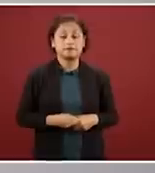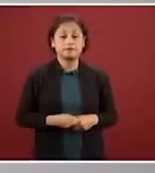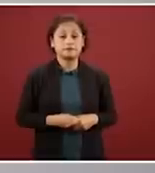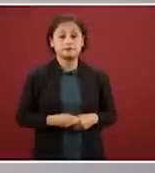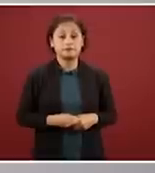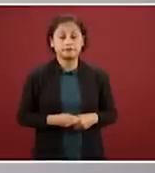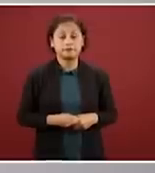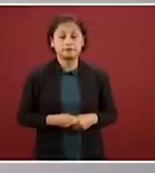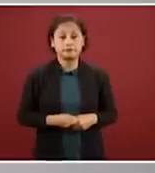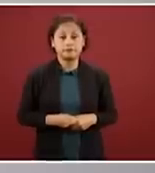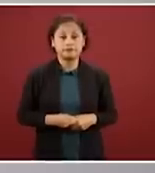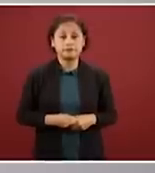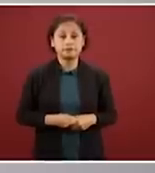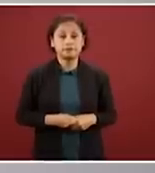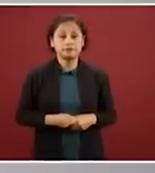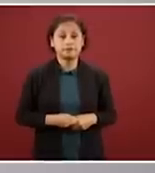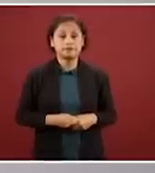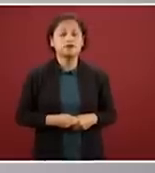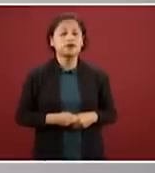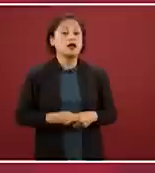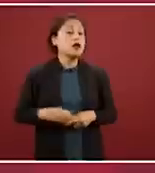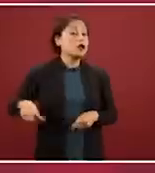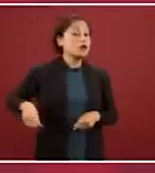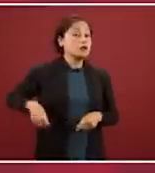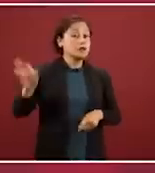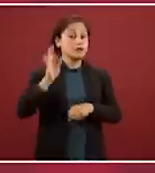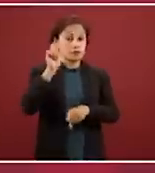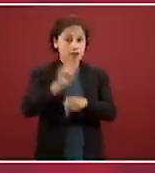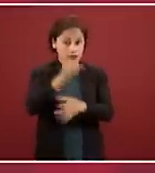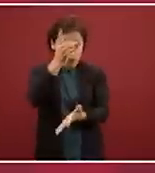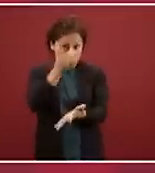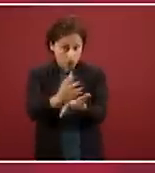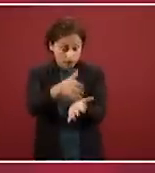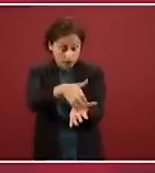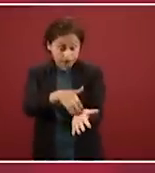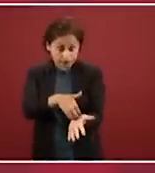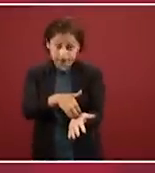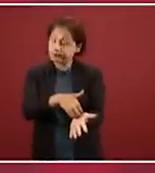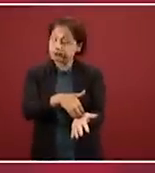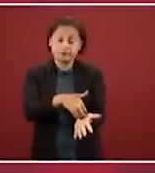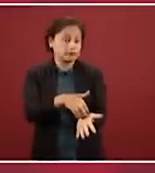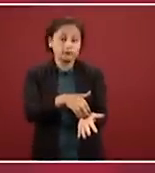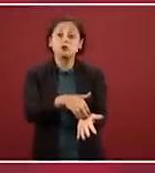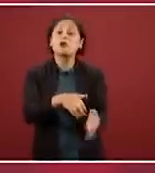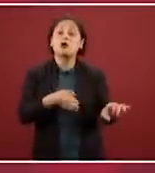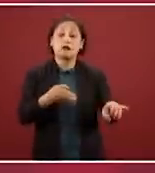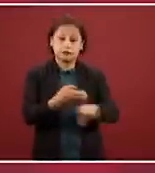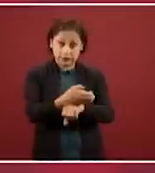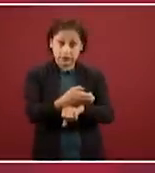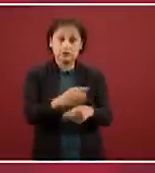No solo tiene que ser el gobierno federal, tiene que ser los gobiernos estatales, los gobiernos